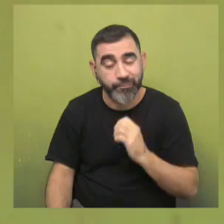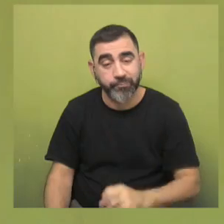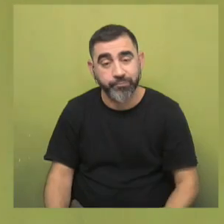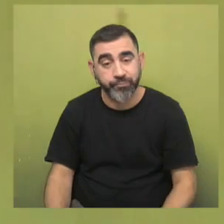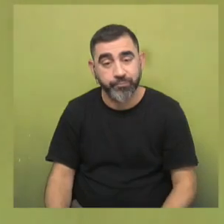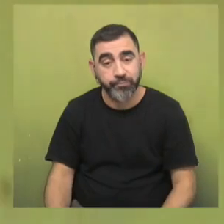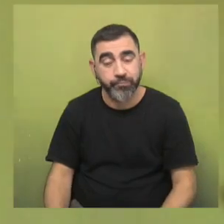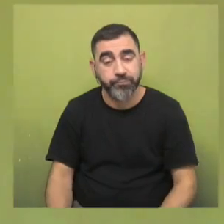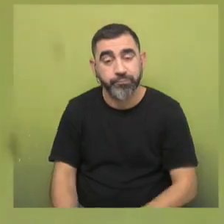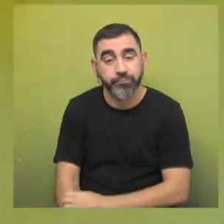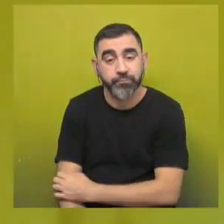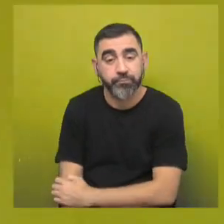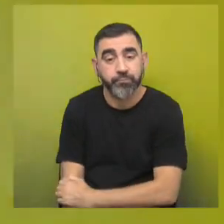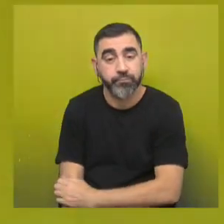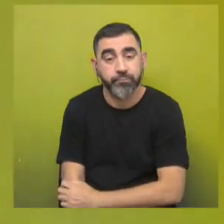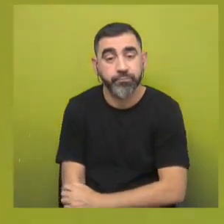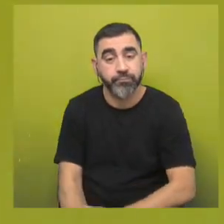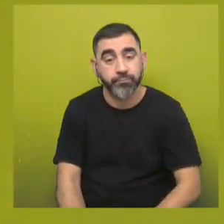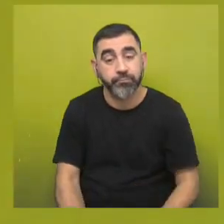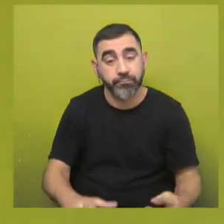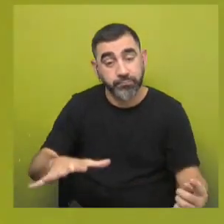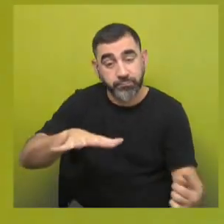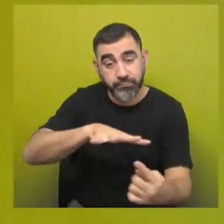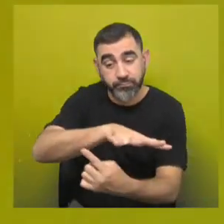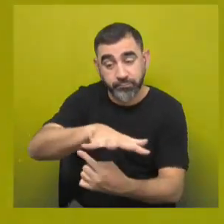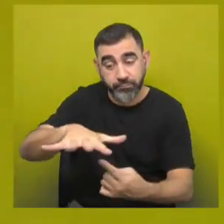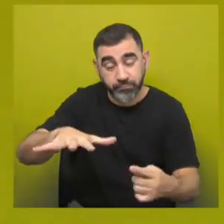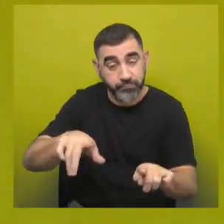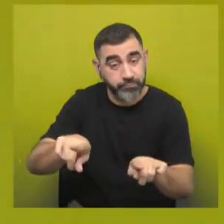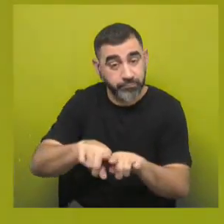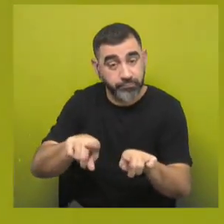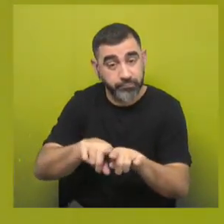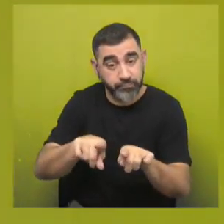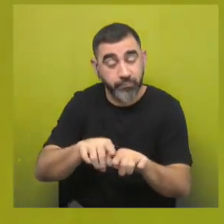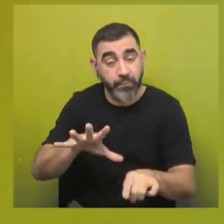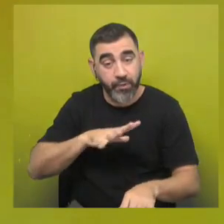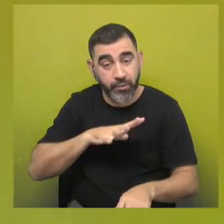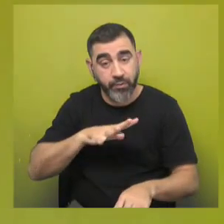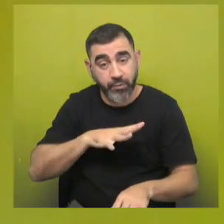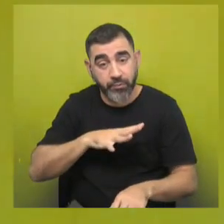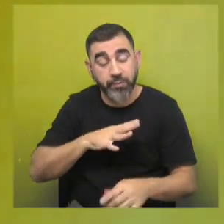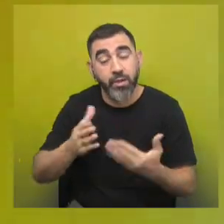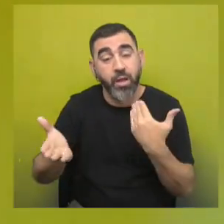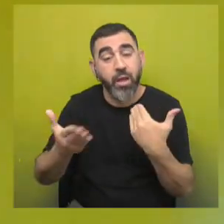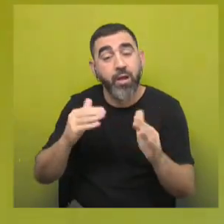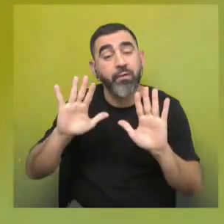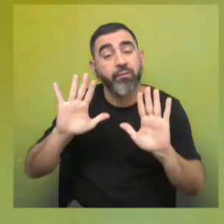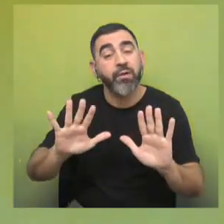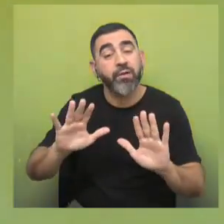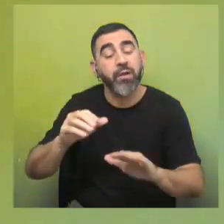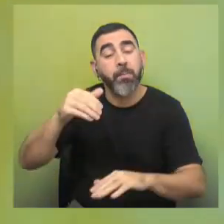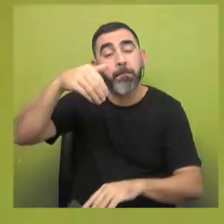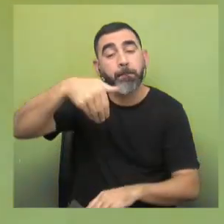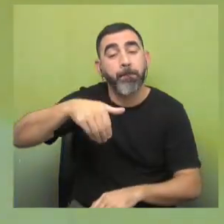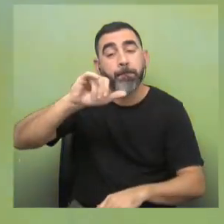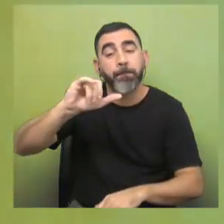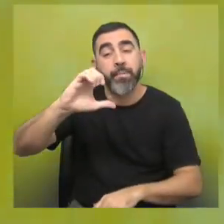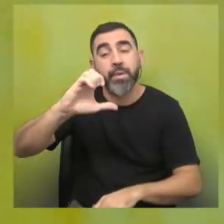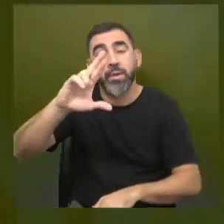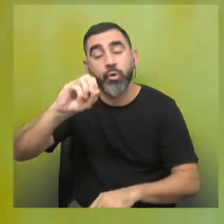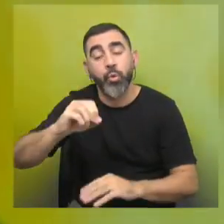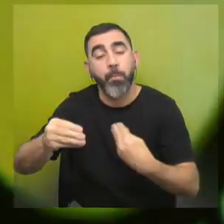la nanomedicina, tal el nombre que recibe la ciencia que aplica la nanotecnología al diagnóstico, prevención y tratamiento de